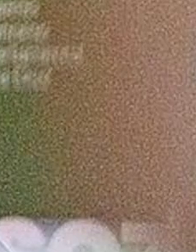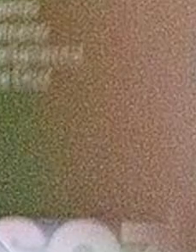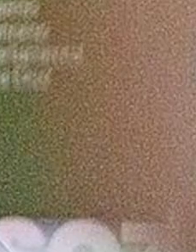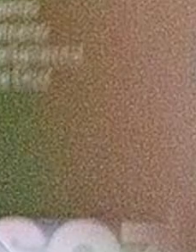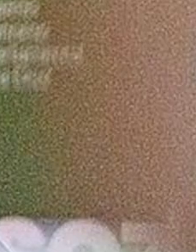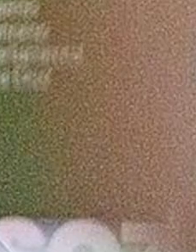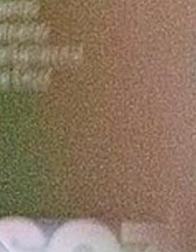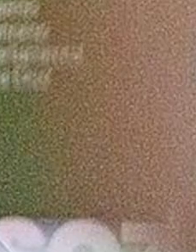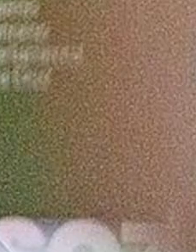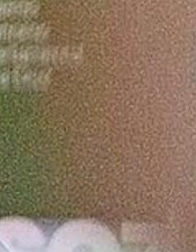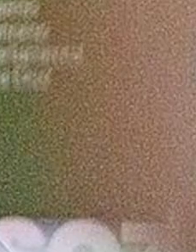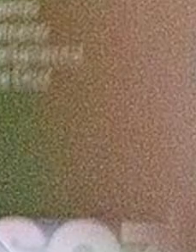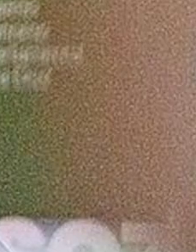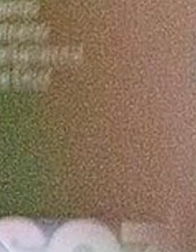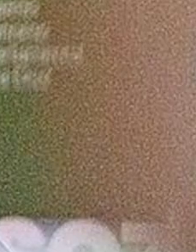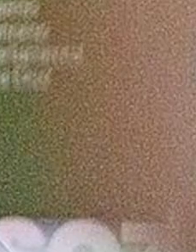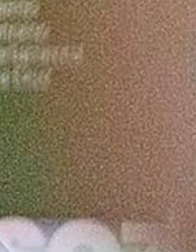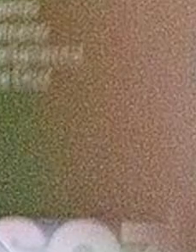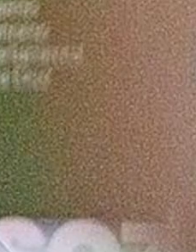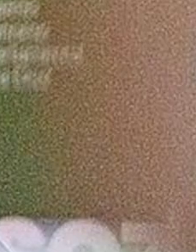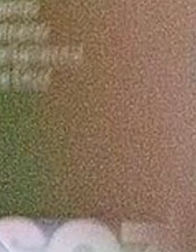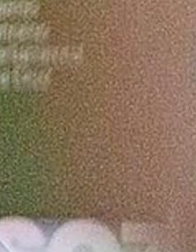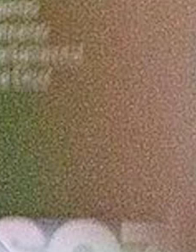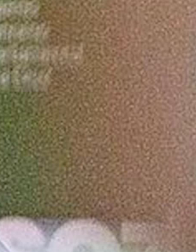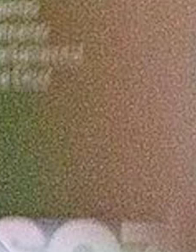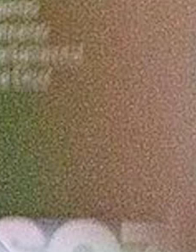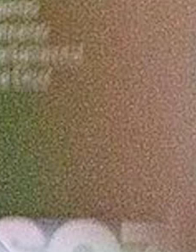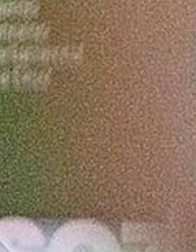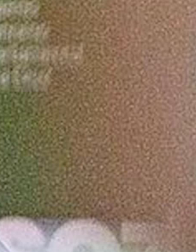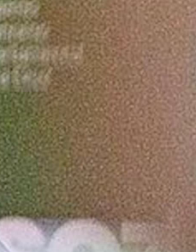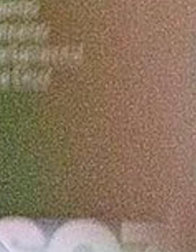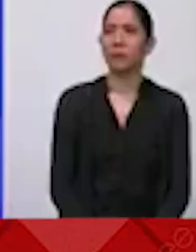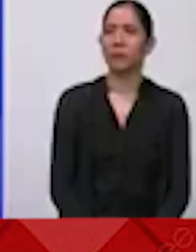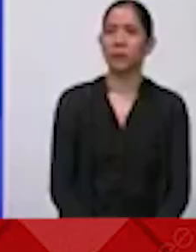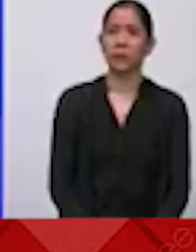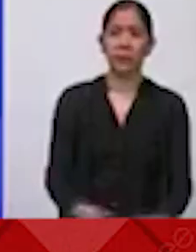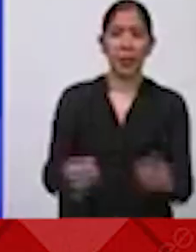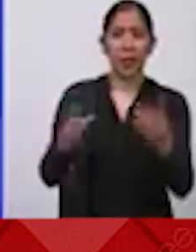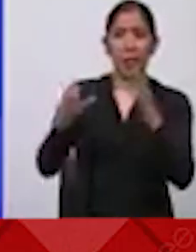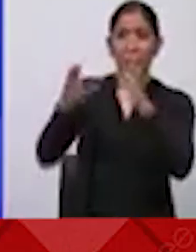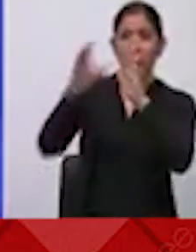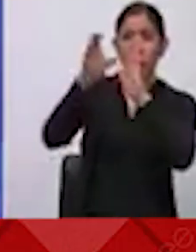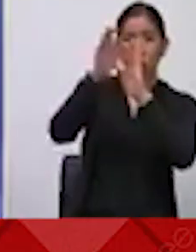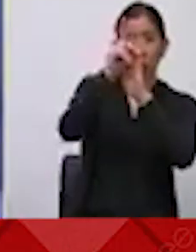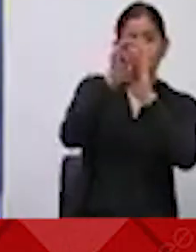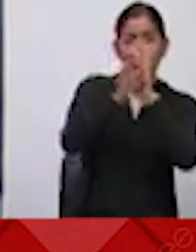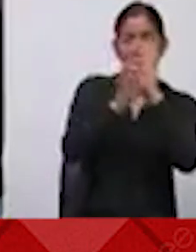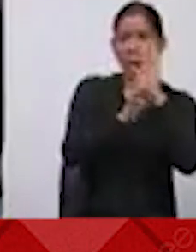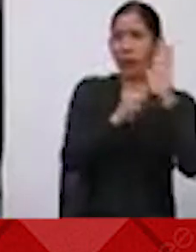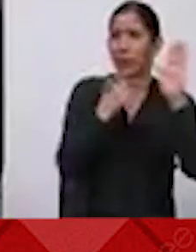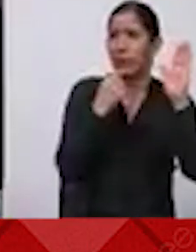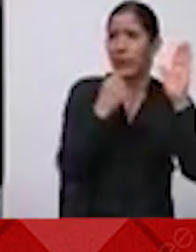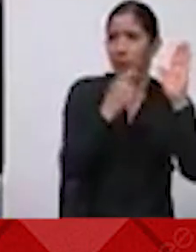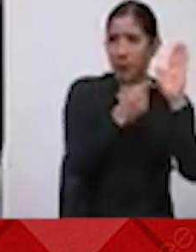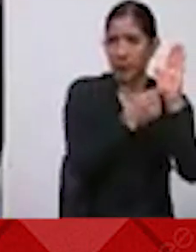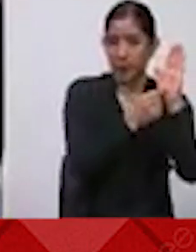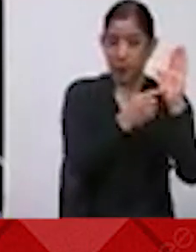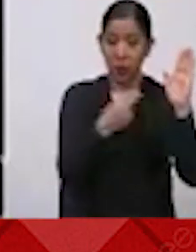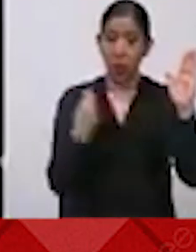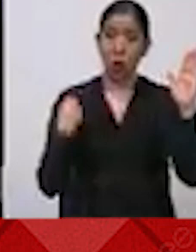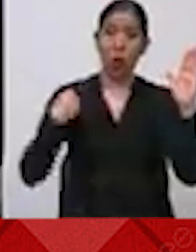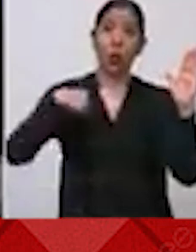la Asamblea Legislativa Plurinacional, y leo, señala el de controlar y fiscalizar